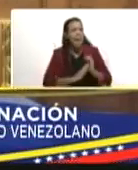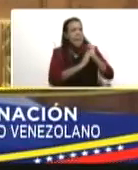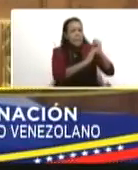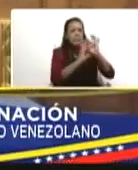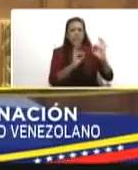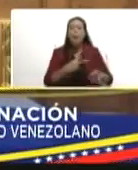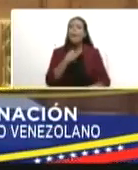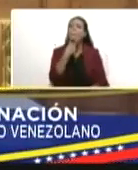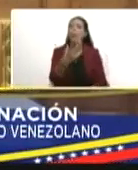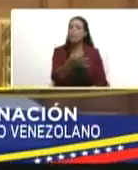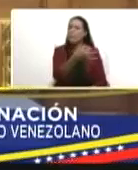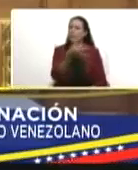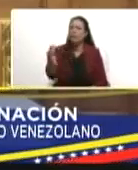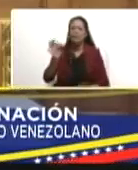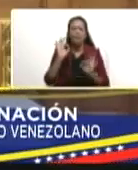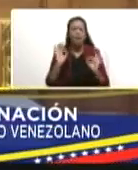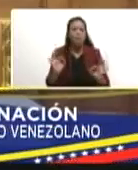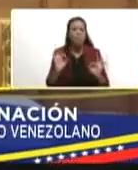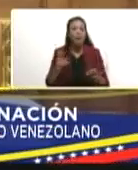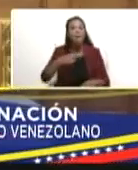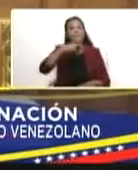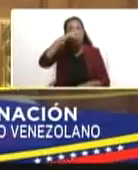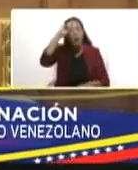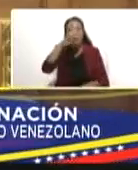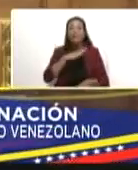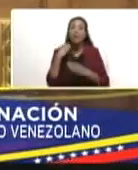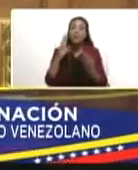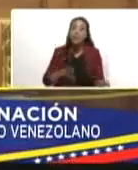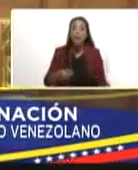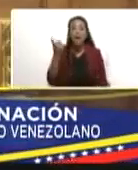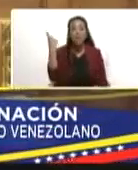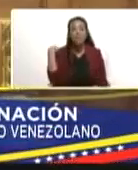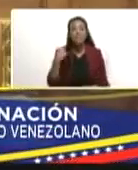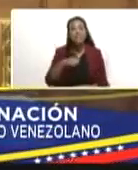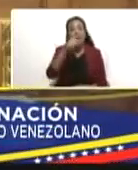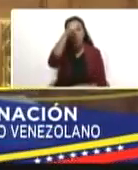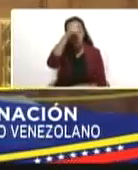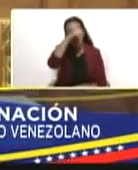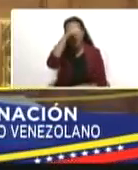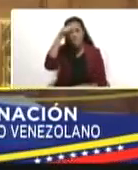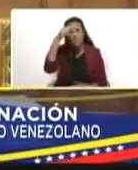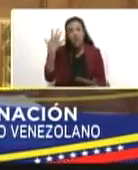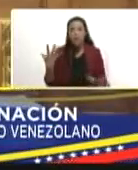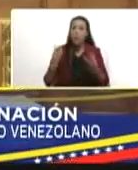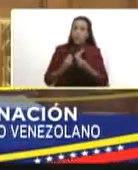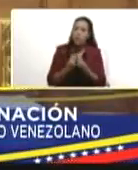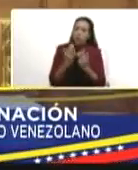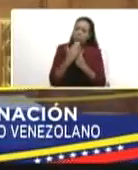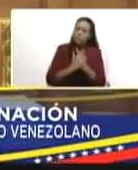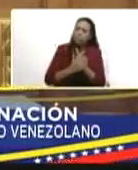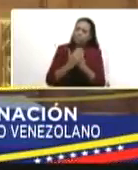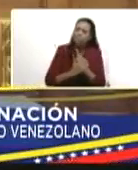winon vallenilla padre quien falleció el día de ayer mi acompañamiento